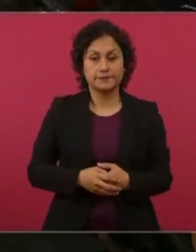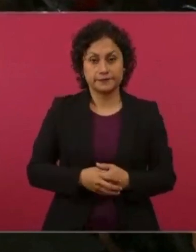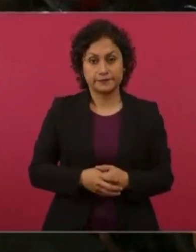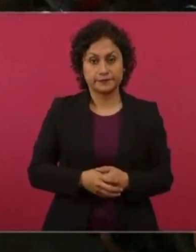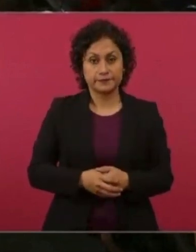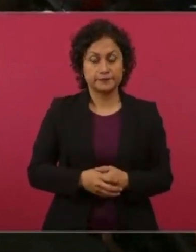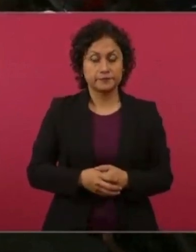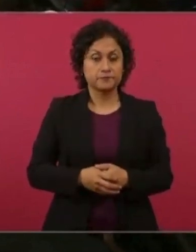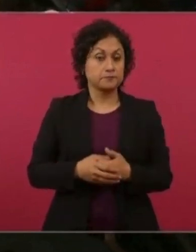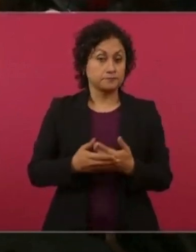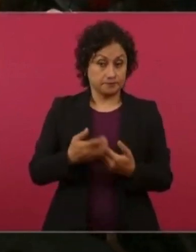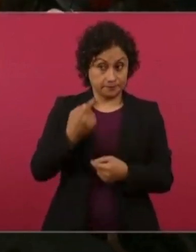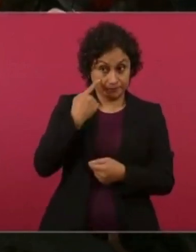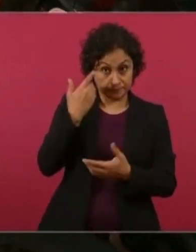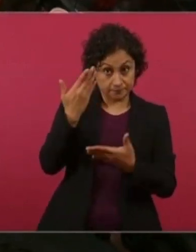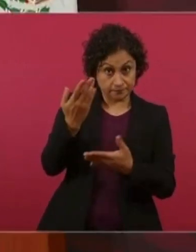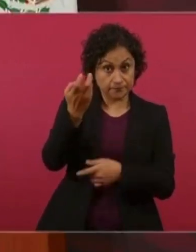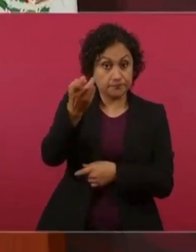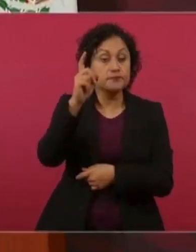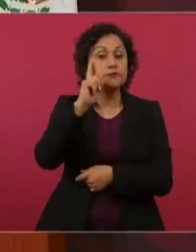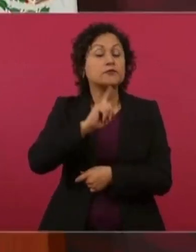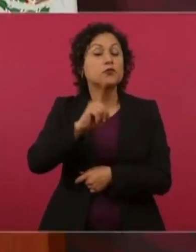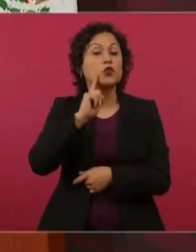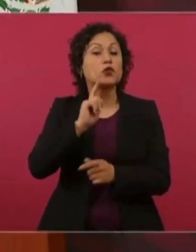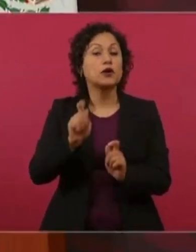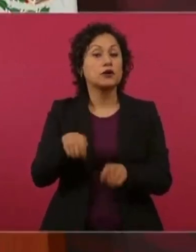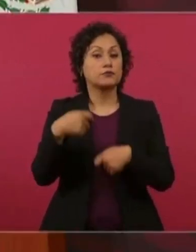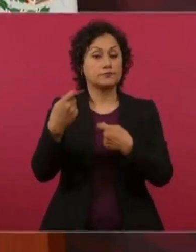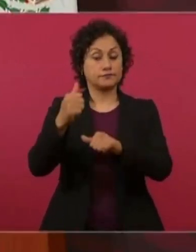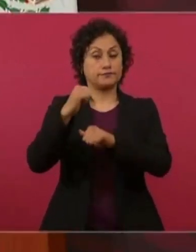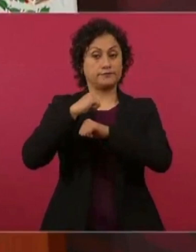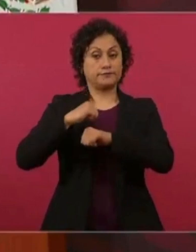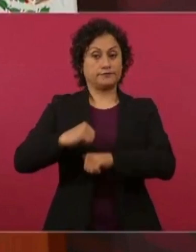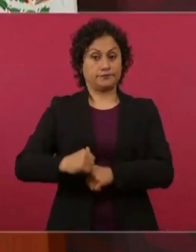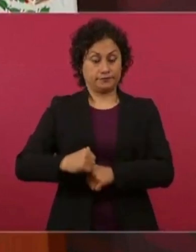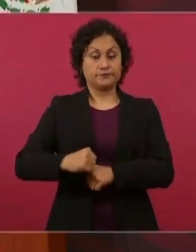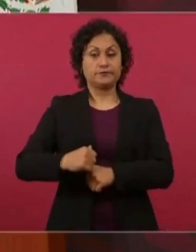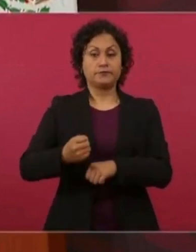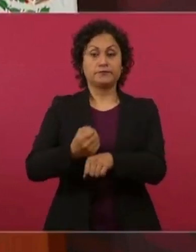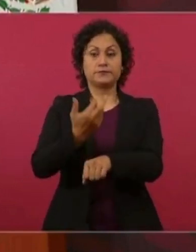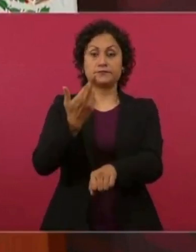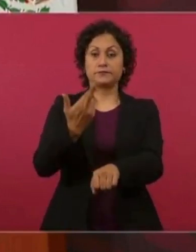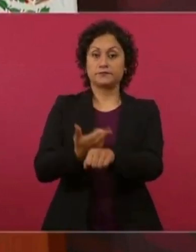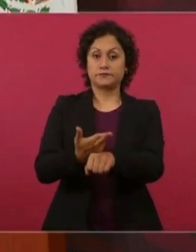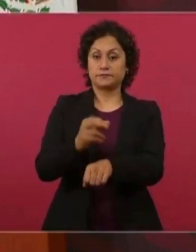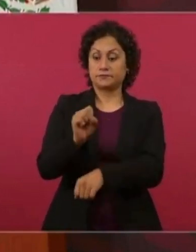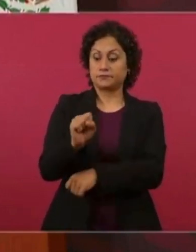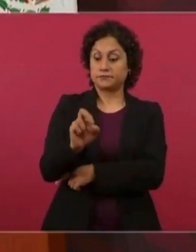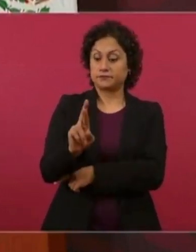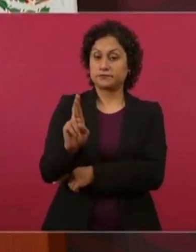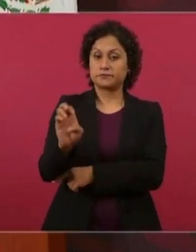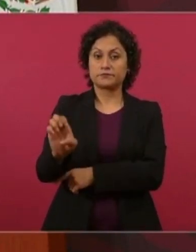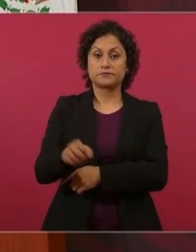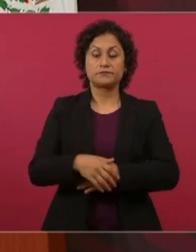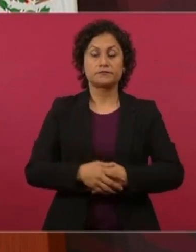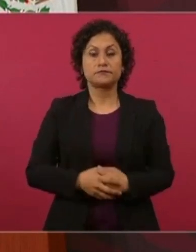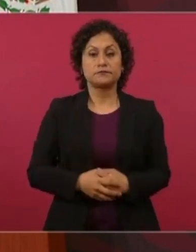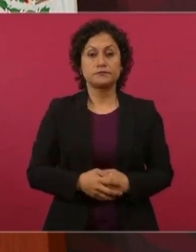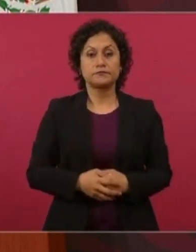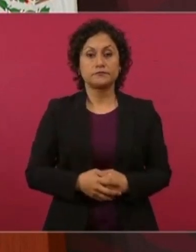Ella va a estar a cargo de la Secretaría de Relaciones Exteriores. ¿Y qué va a